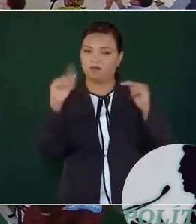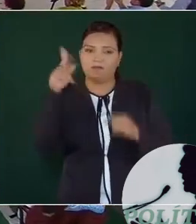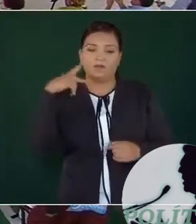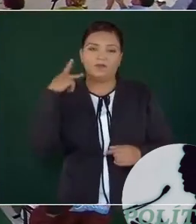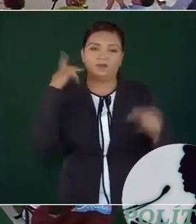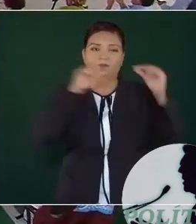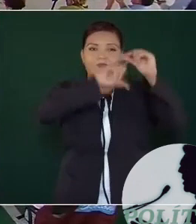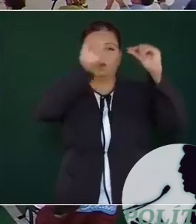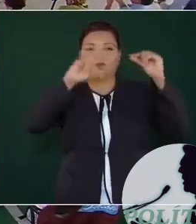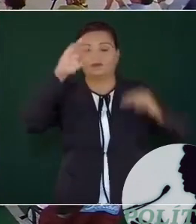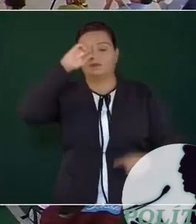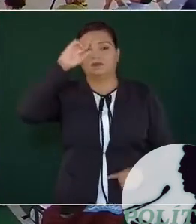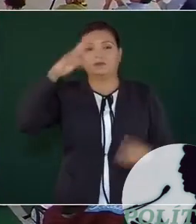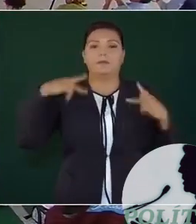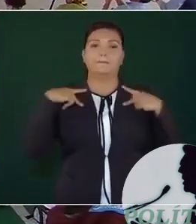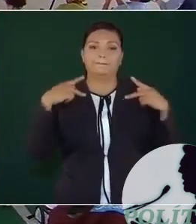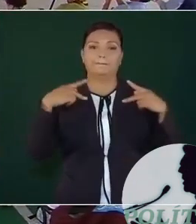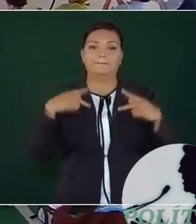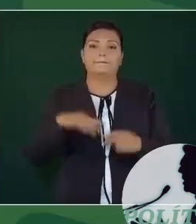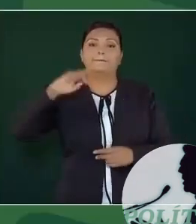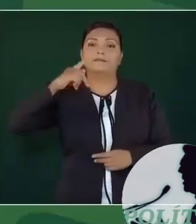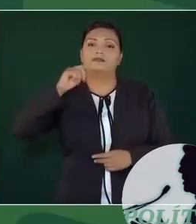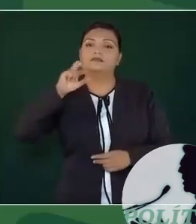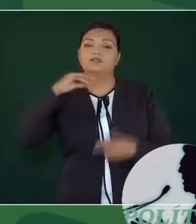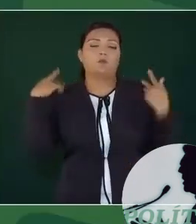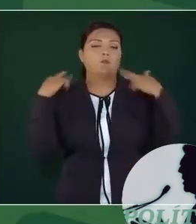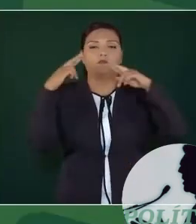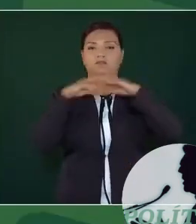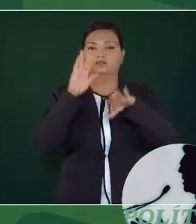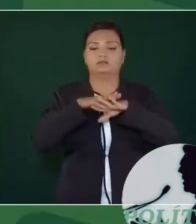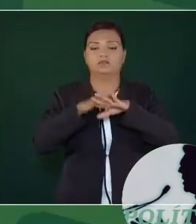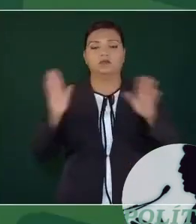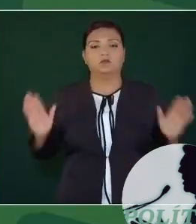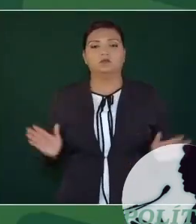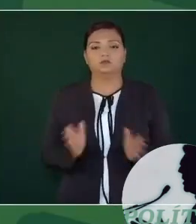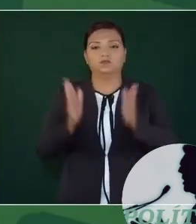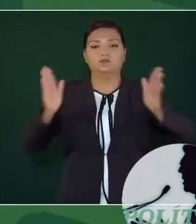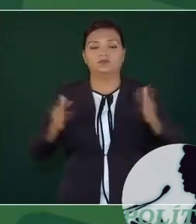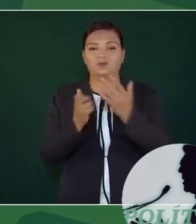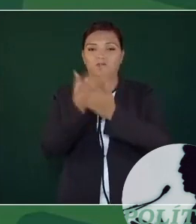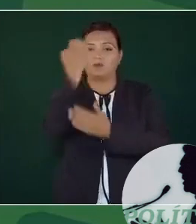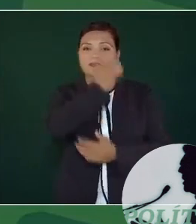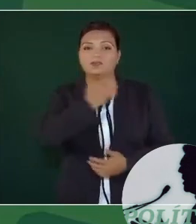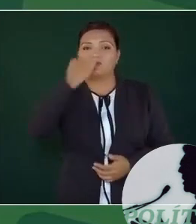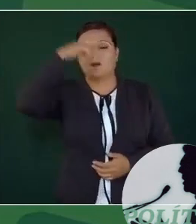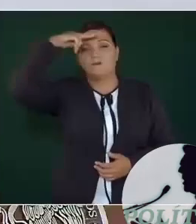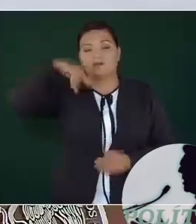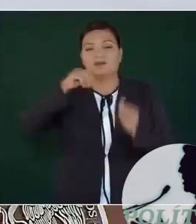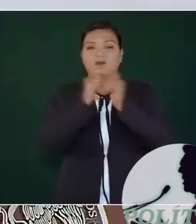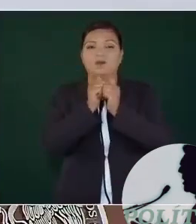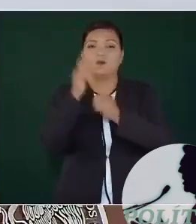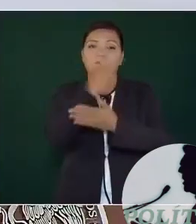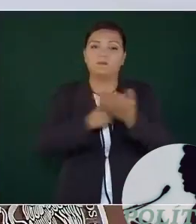el cumplimiento a las prestaciones del magisterio y al impulsar la nueva escuela mexicana con sus